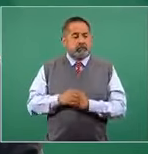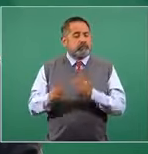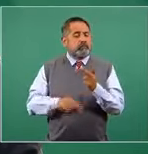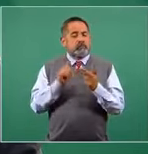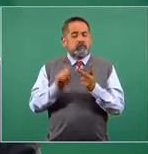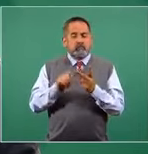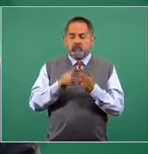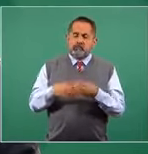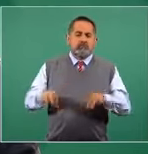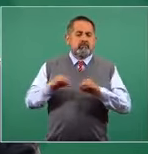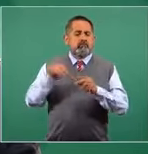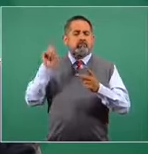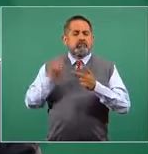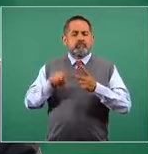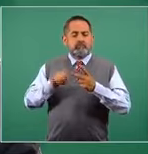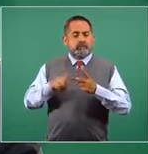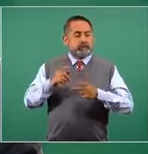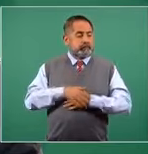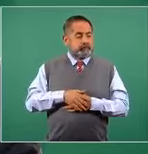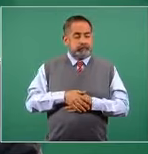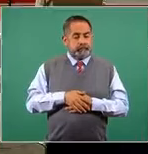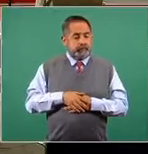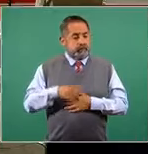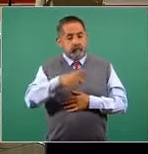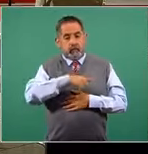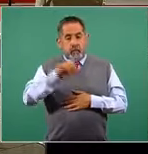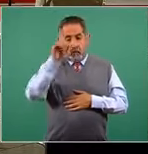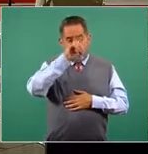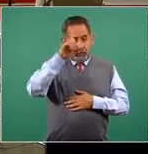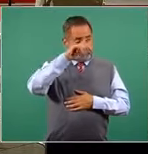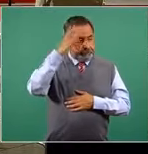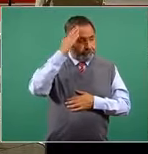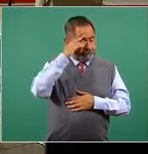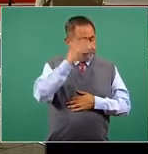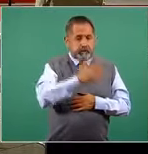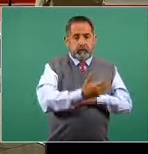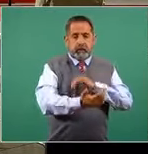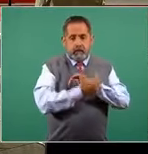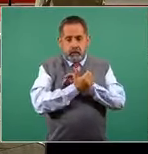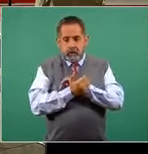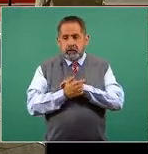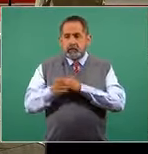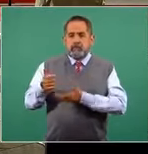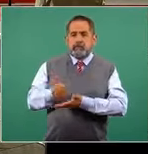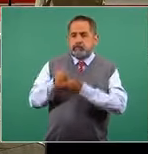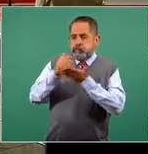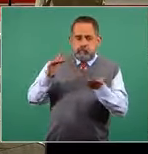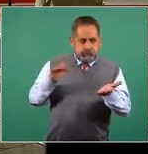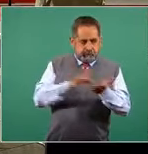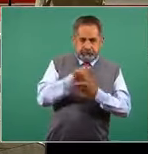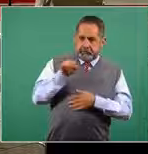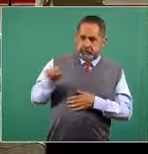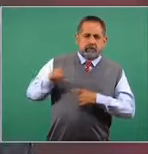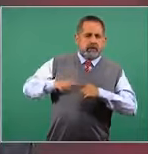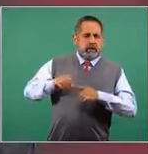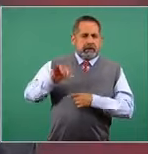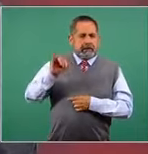proceso específico es también el Consejo General ha solicitado el apoyo del Seguro Social, del Instituto Mexicano del Seguro